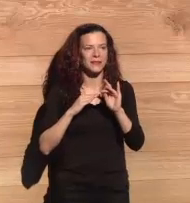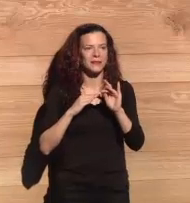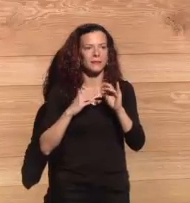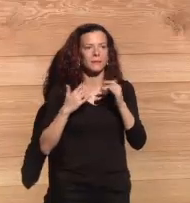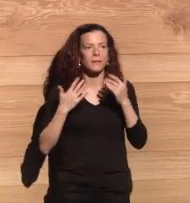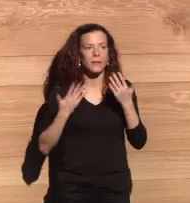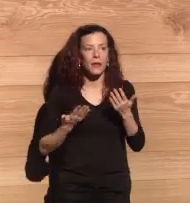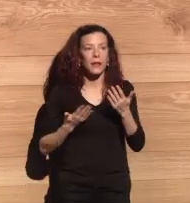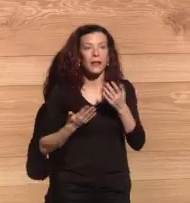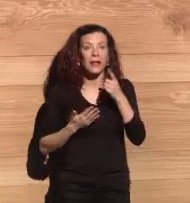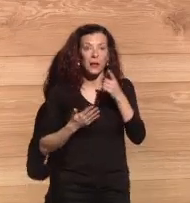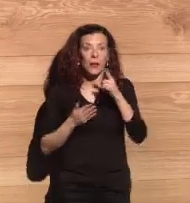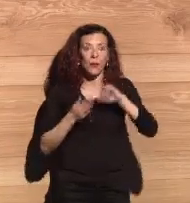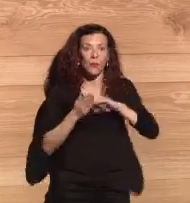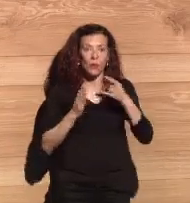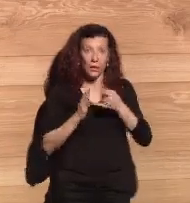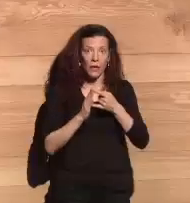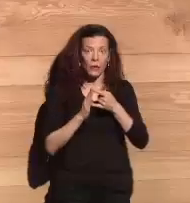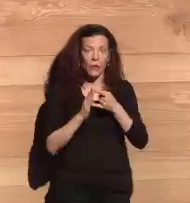Y bueno, haciendo ese proyecto, también